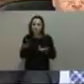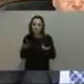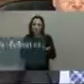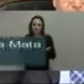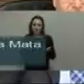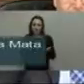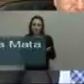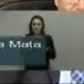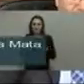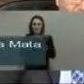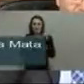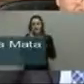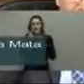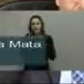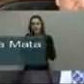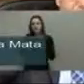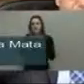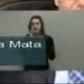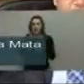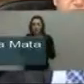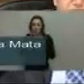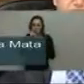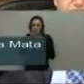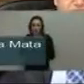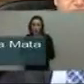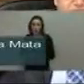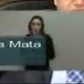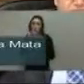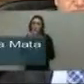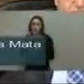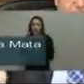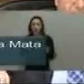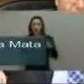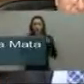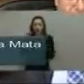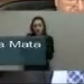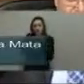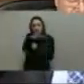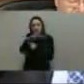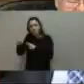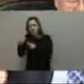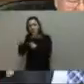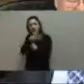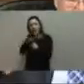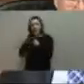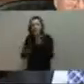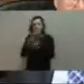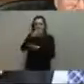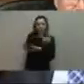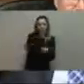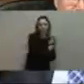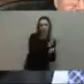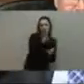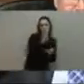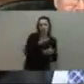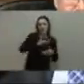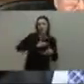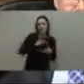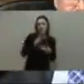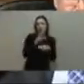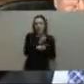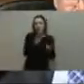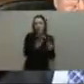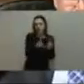para cosas, como por ejemplo evitar que maltratadores vayan a la cárcel porque una alcaldía le abone ayudas sociales. Entonces, partiendo de esta